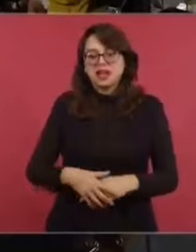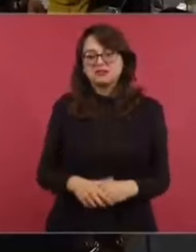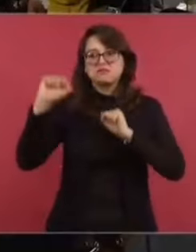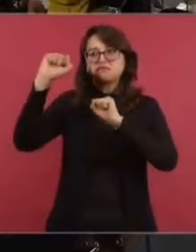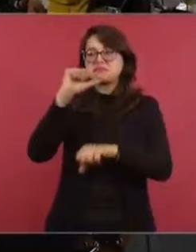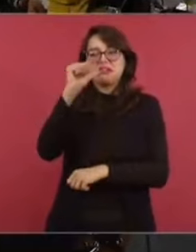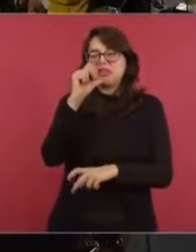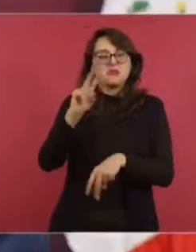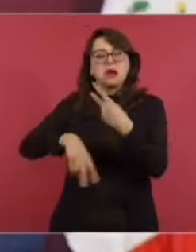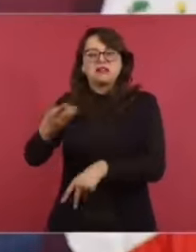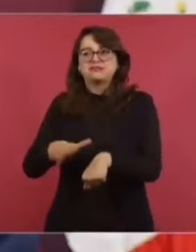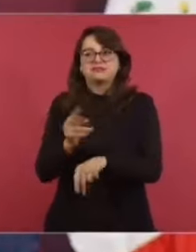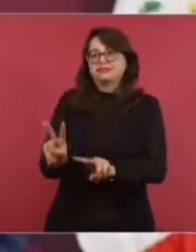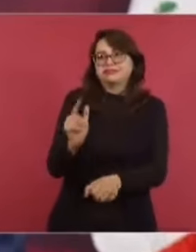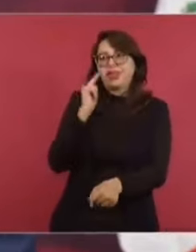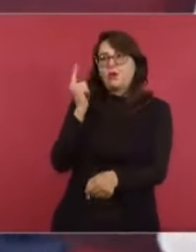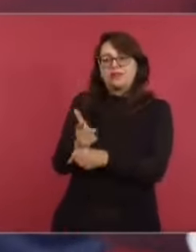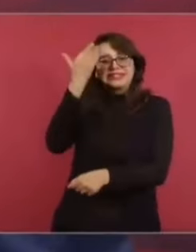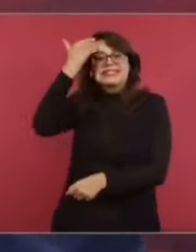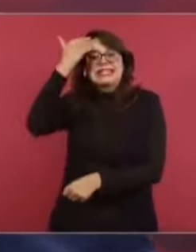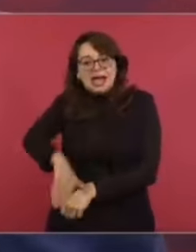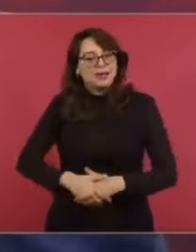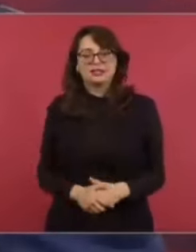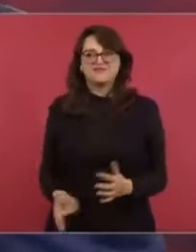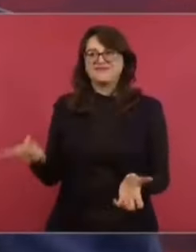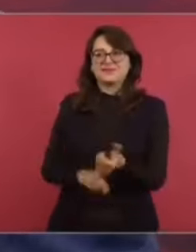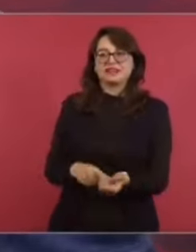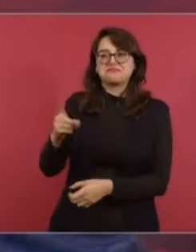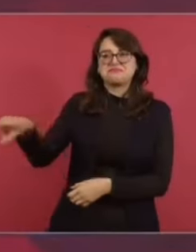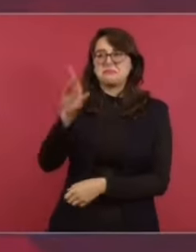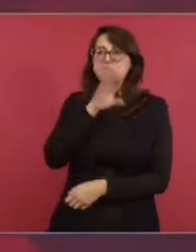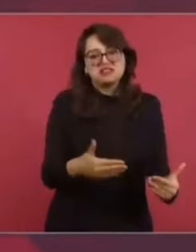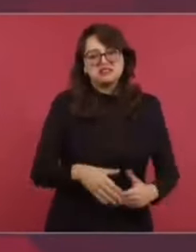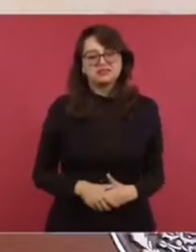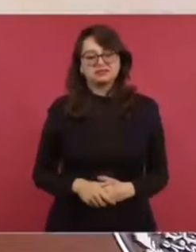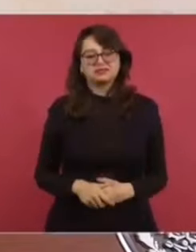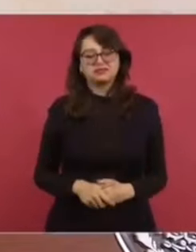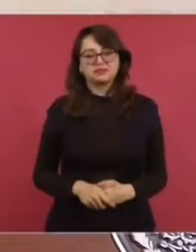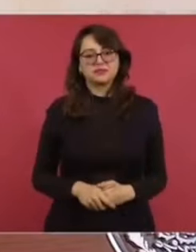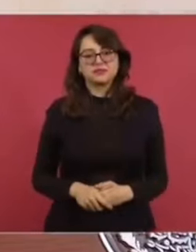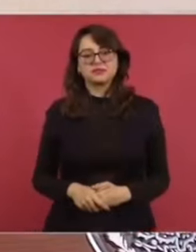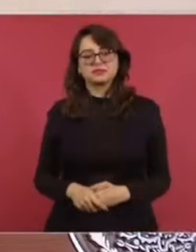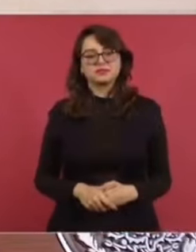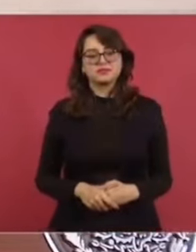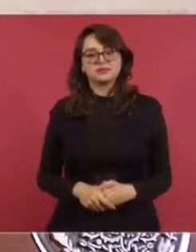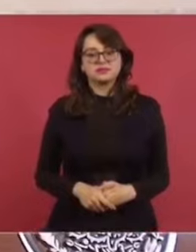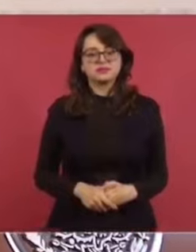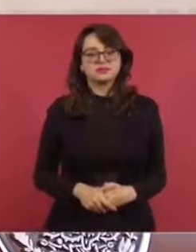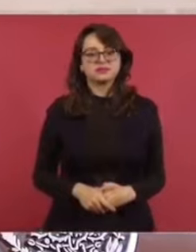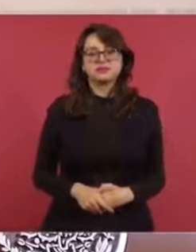a las manifestaciones. Porque nos tienen confianza. Ahí tuvieron que